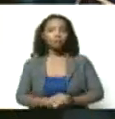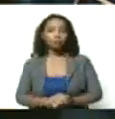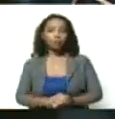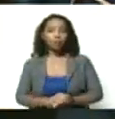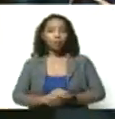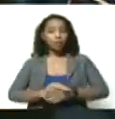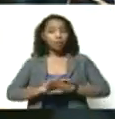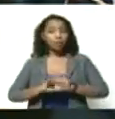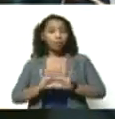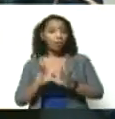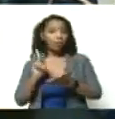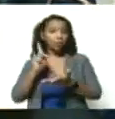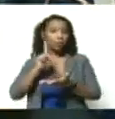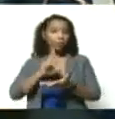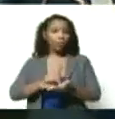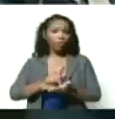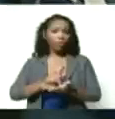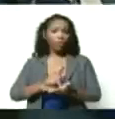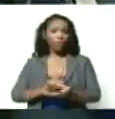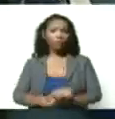Ya llegó,